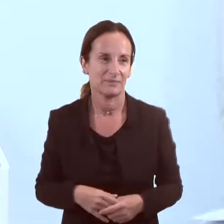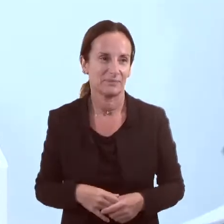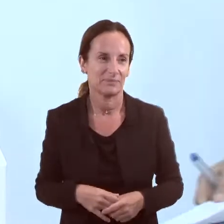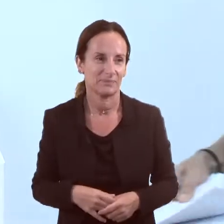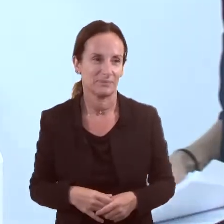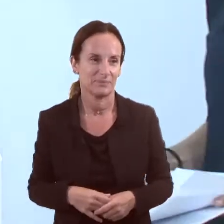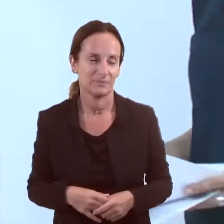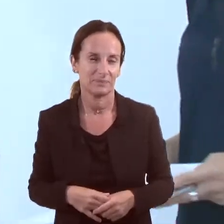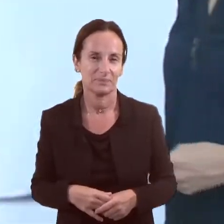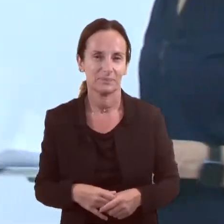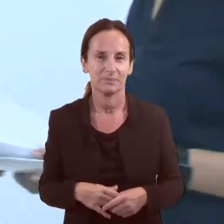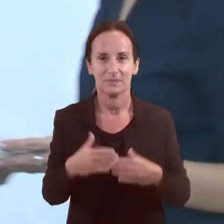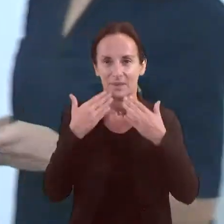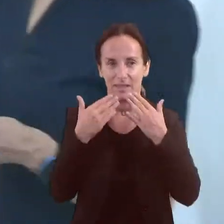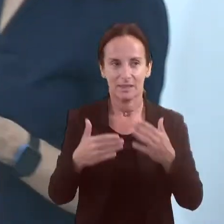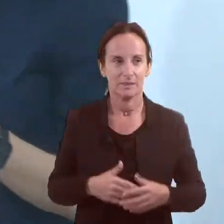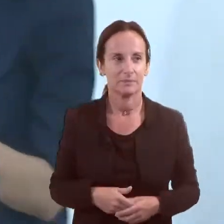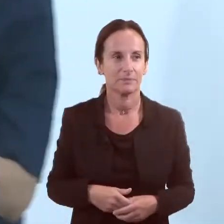del programa. Gràcies.